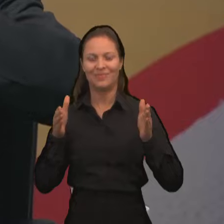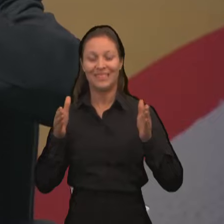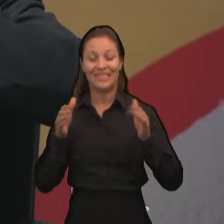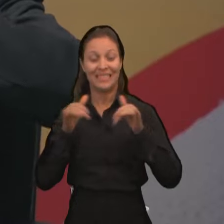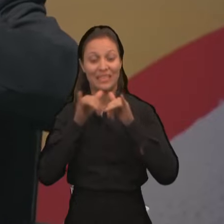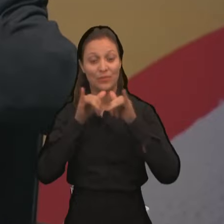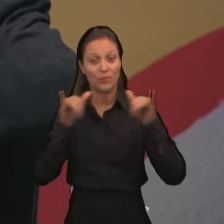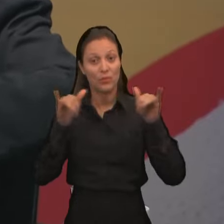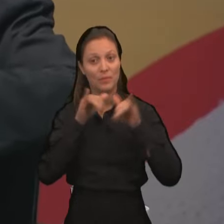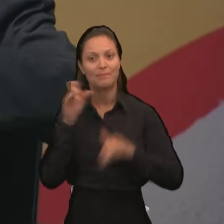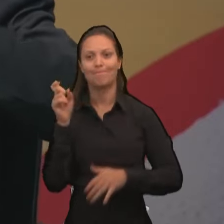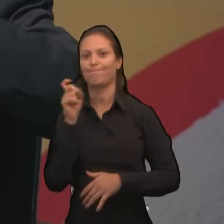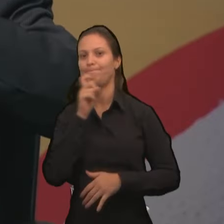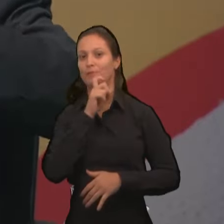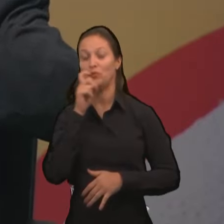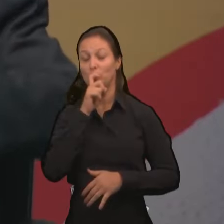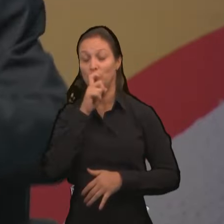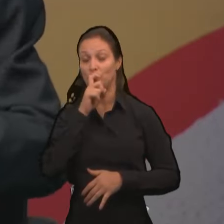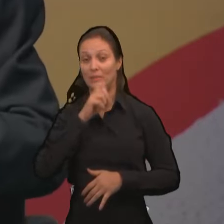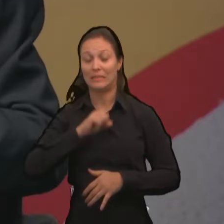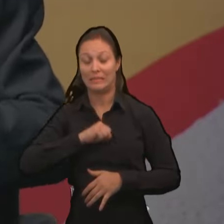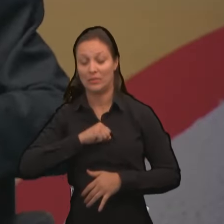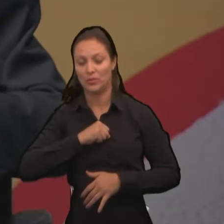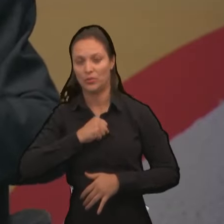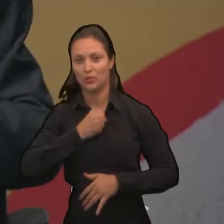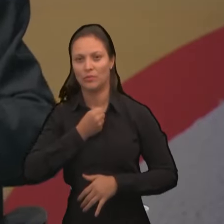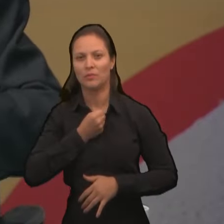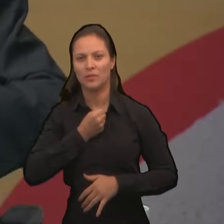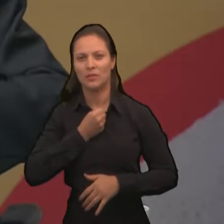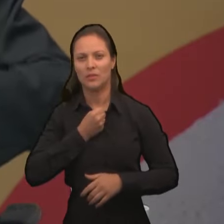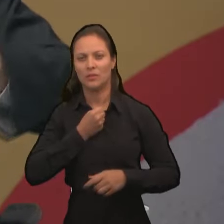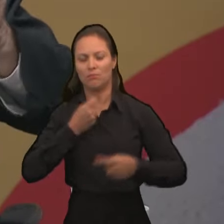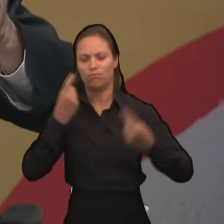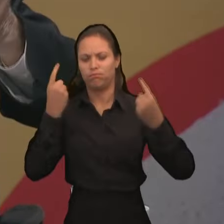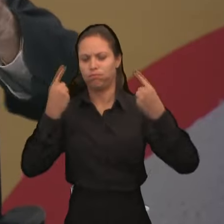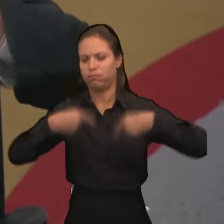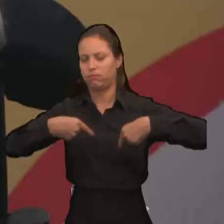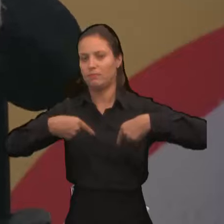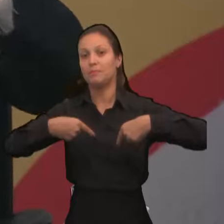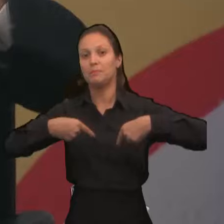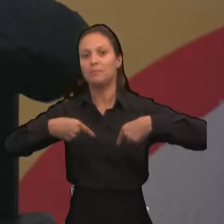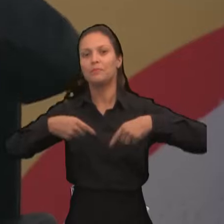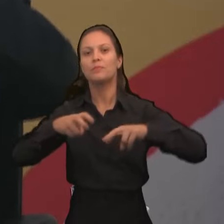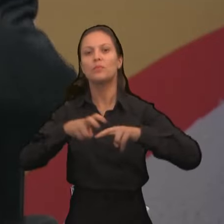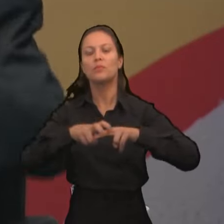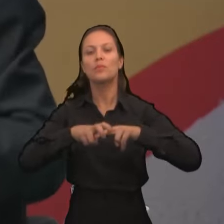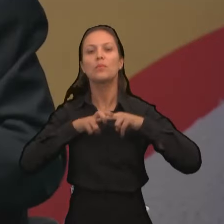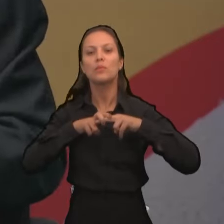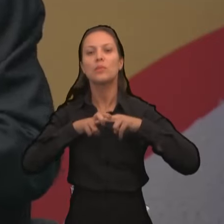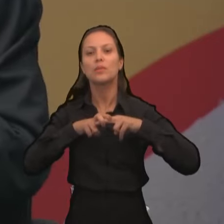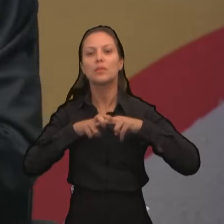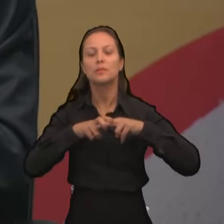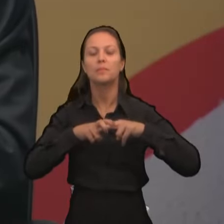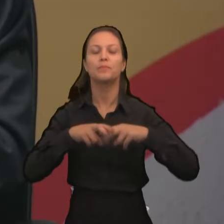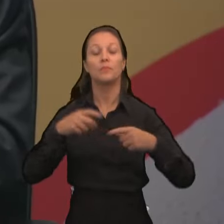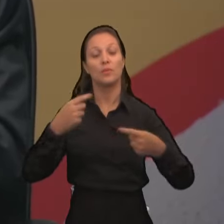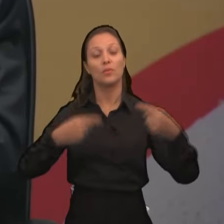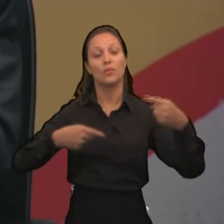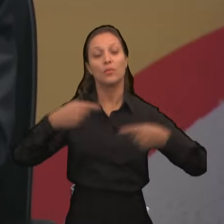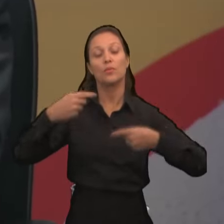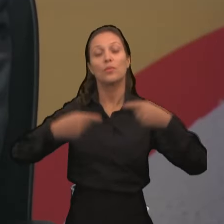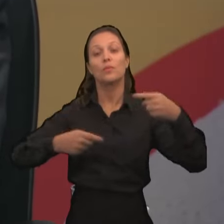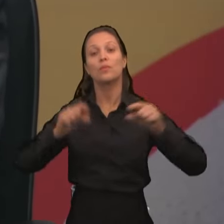la estrada a la desinformación para los discursos de odio, las teorías conspiratorias, de lo cual surgió